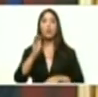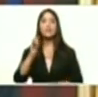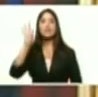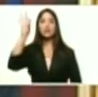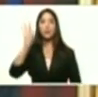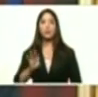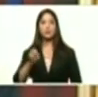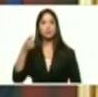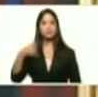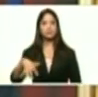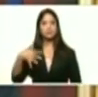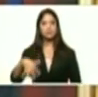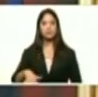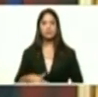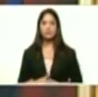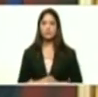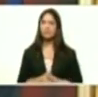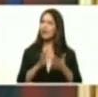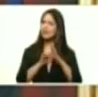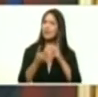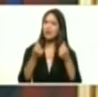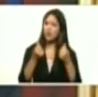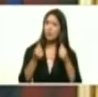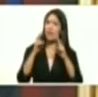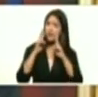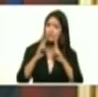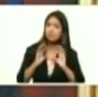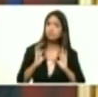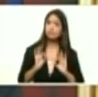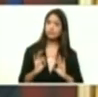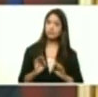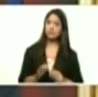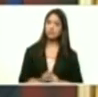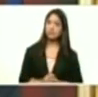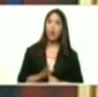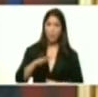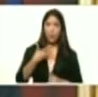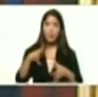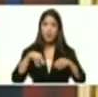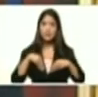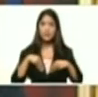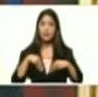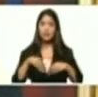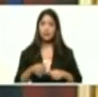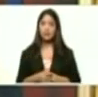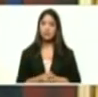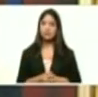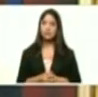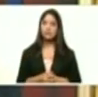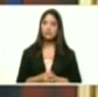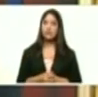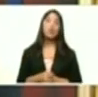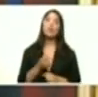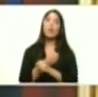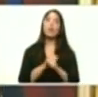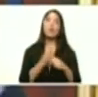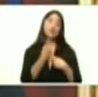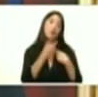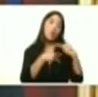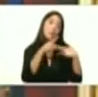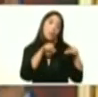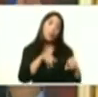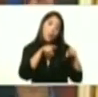de aumento. Eso es economía sana. ¿Podemos aceptar eso? Entonces no nos podemos quedar solo en la producción,